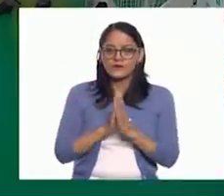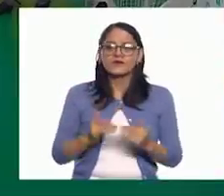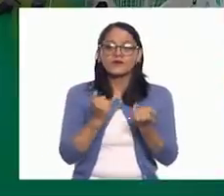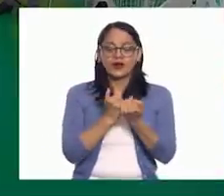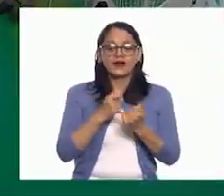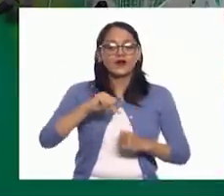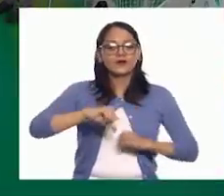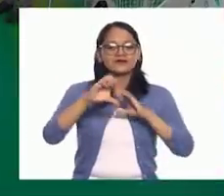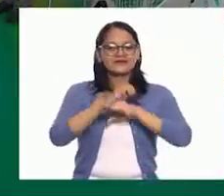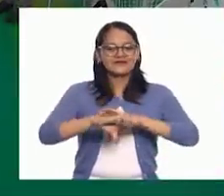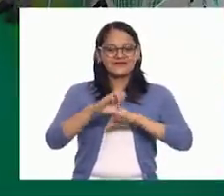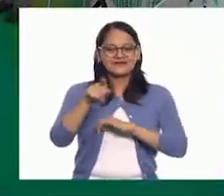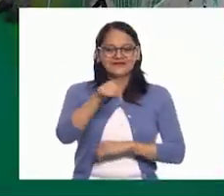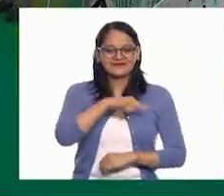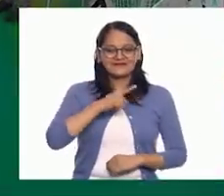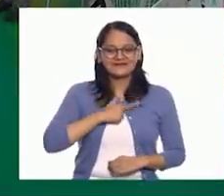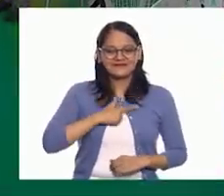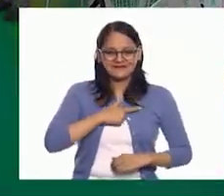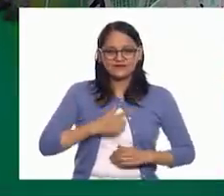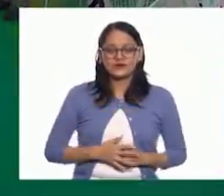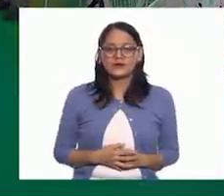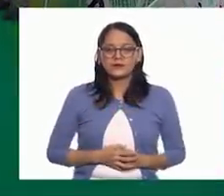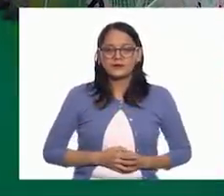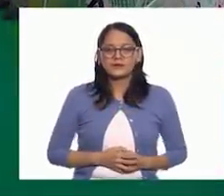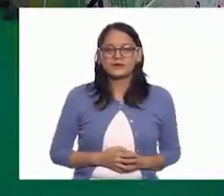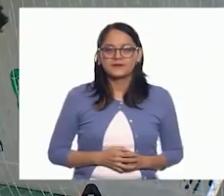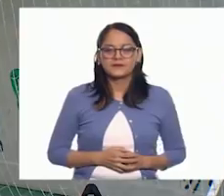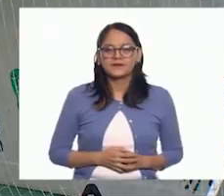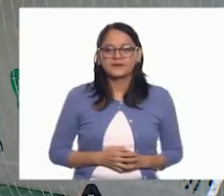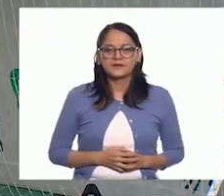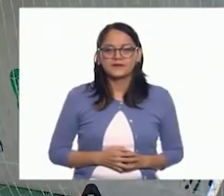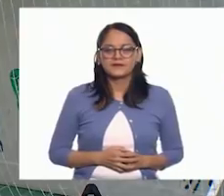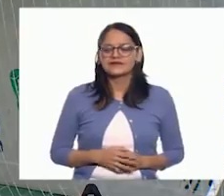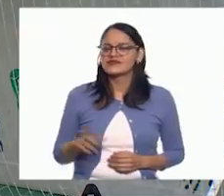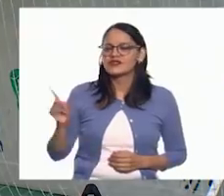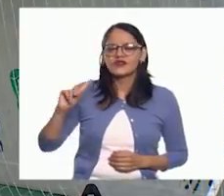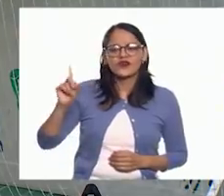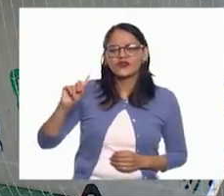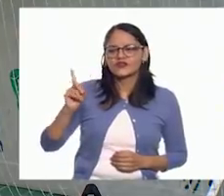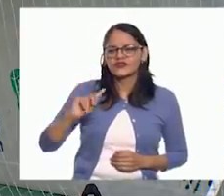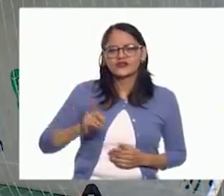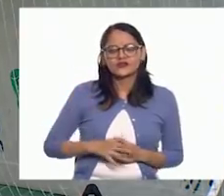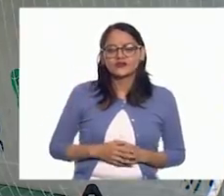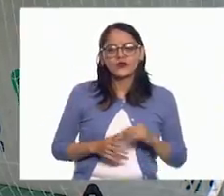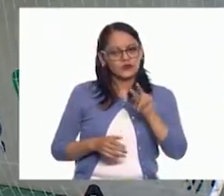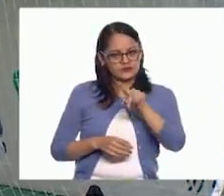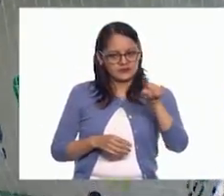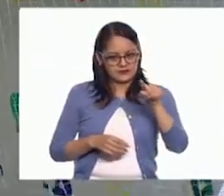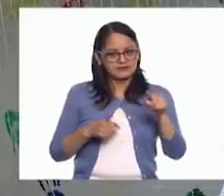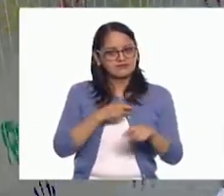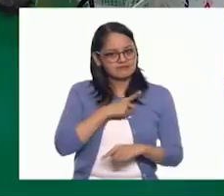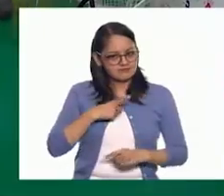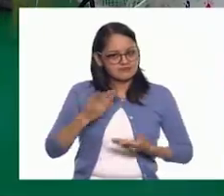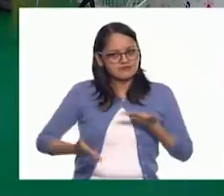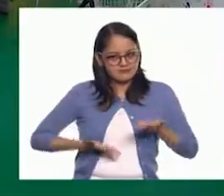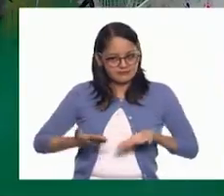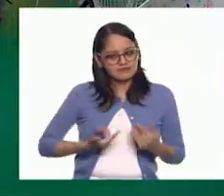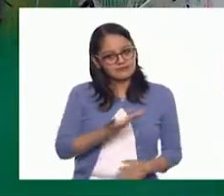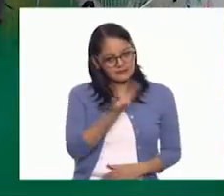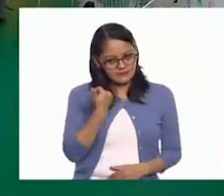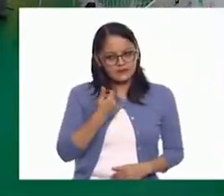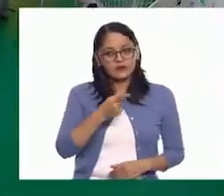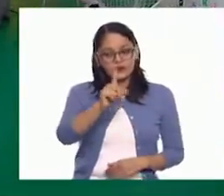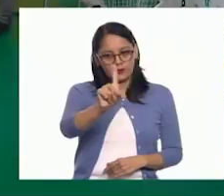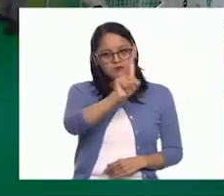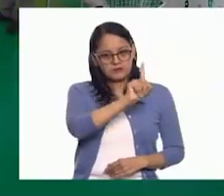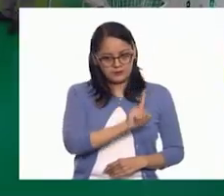seguramente les va a encantar. No, ¿No? Ustedes también tienen que bailar. Pásate, por favor,